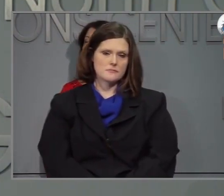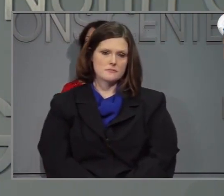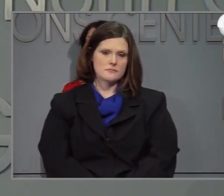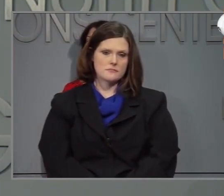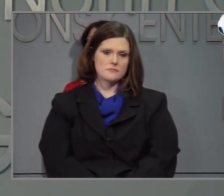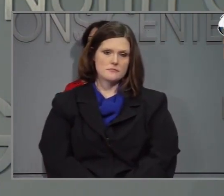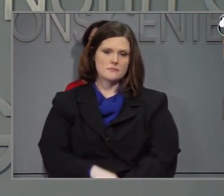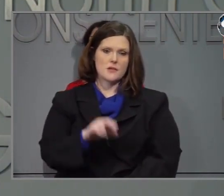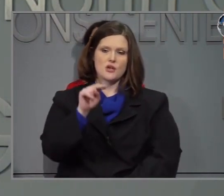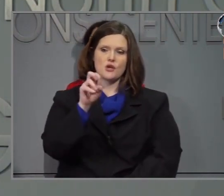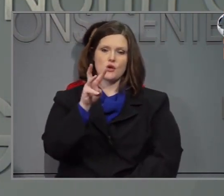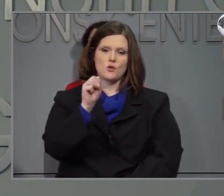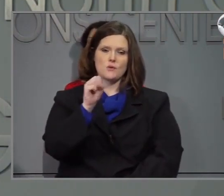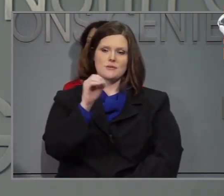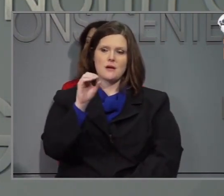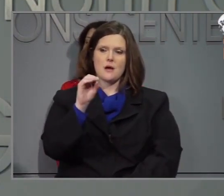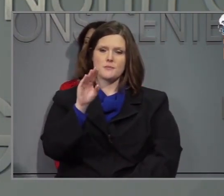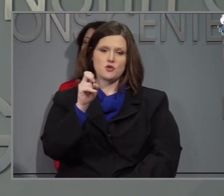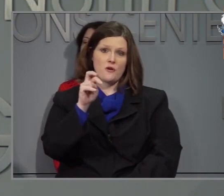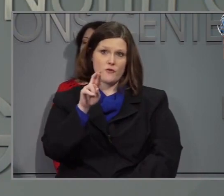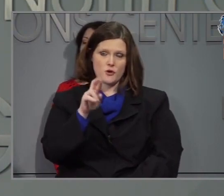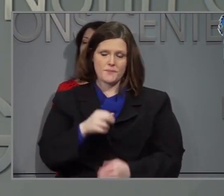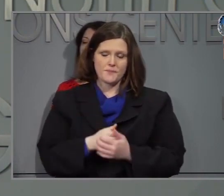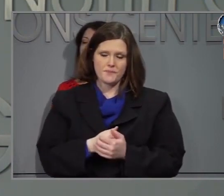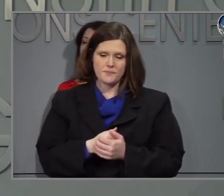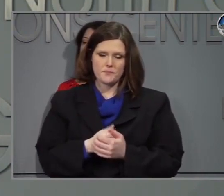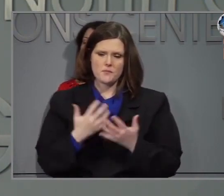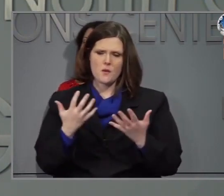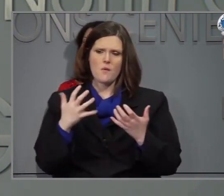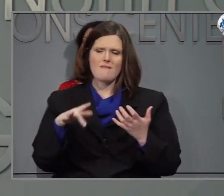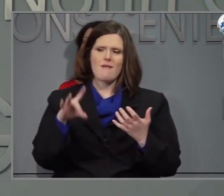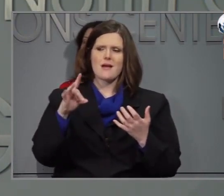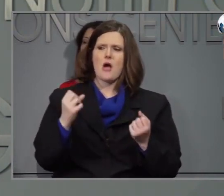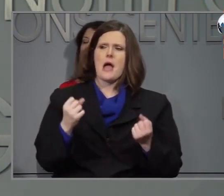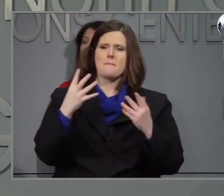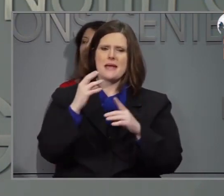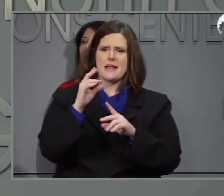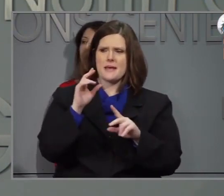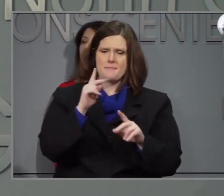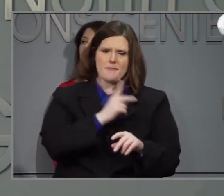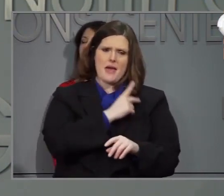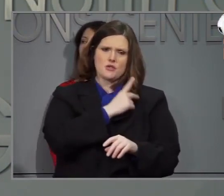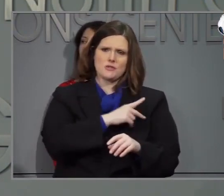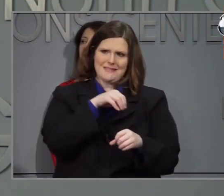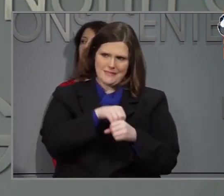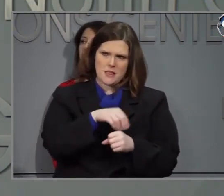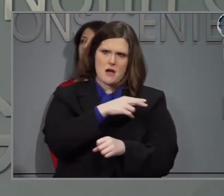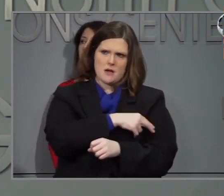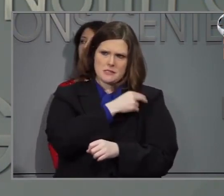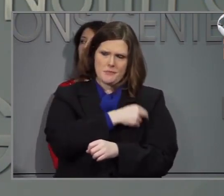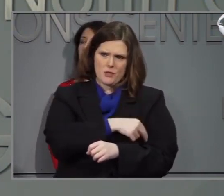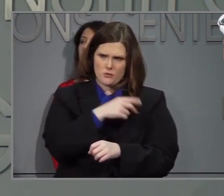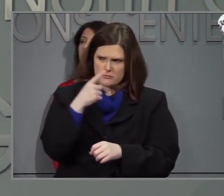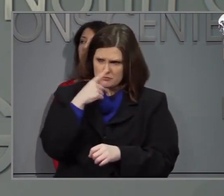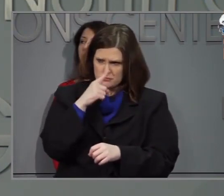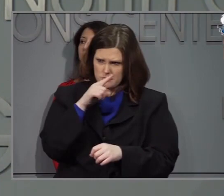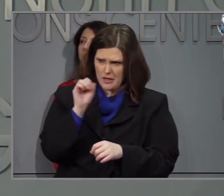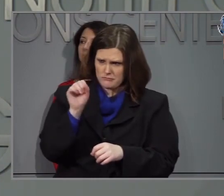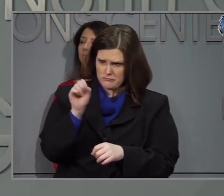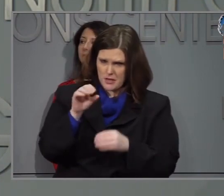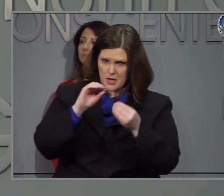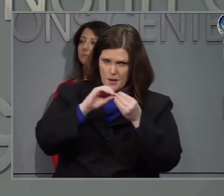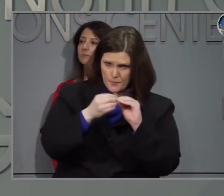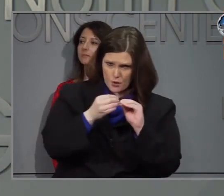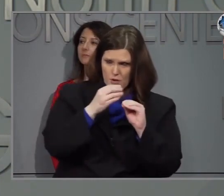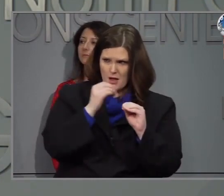habrá tampón con el virus en observer quisiera yo saber cuántos de los casos actualmente están hospitalizados en todo el